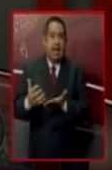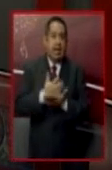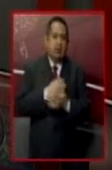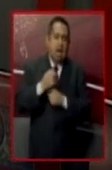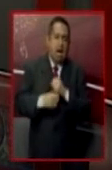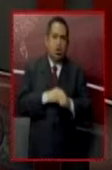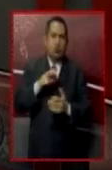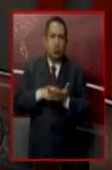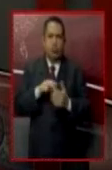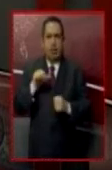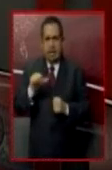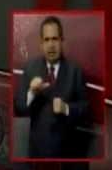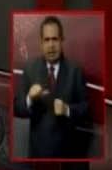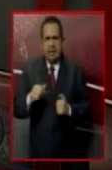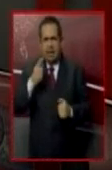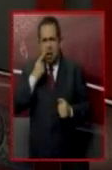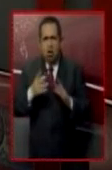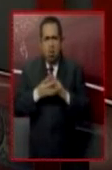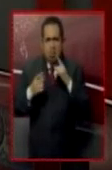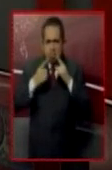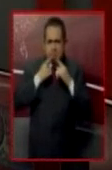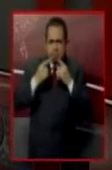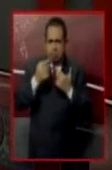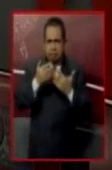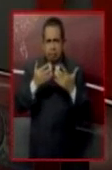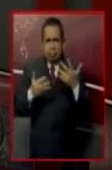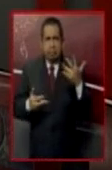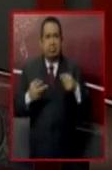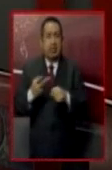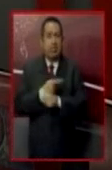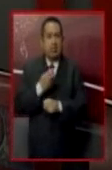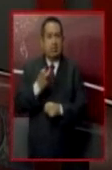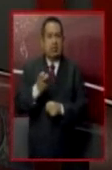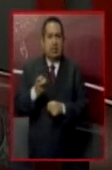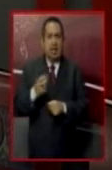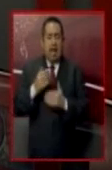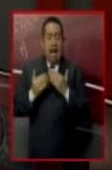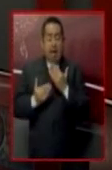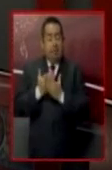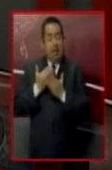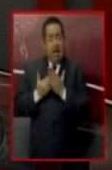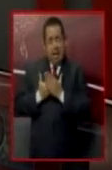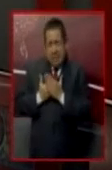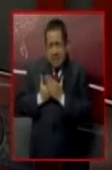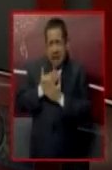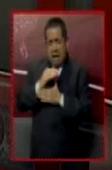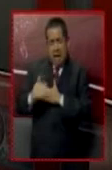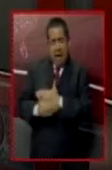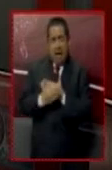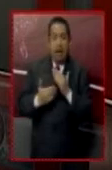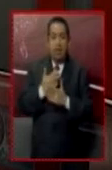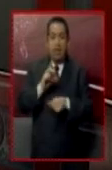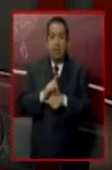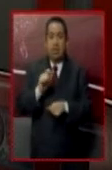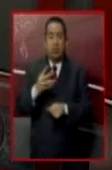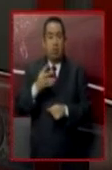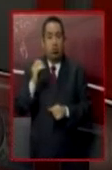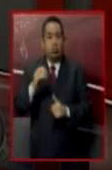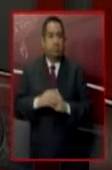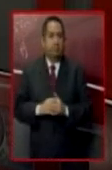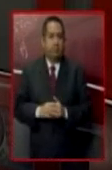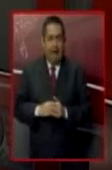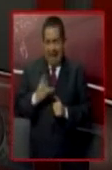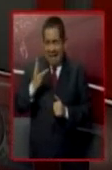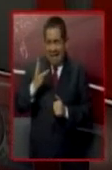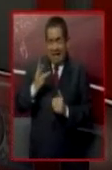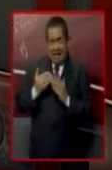ejercicio fiscal 2016. Vamos a ver cómo se desarrolló el debate legislativo la madrugada de este 29 de octubre. Pasadas las 3